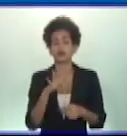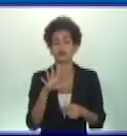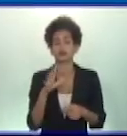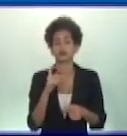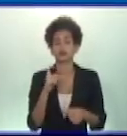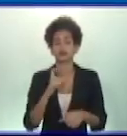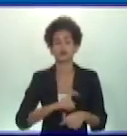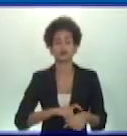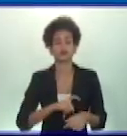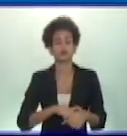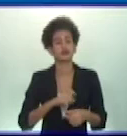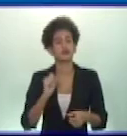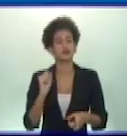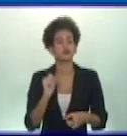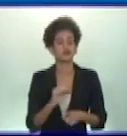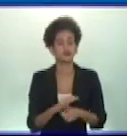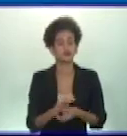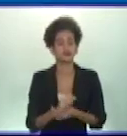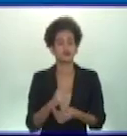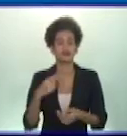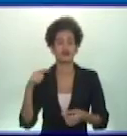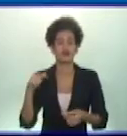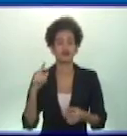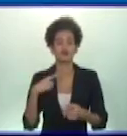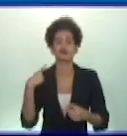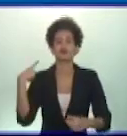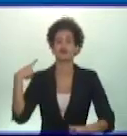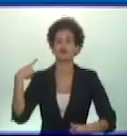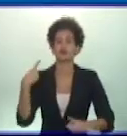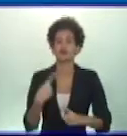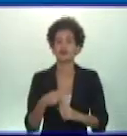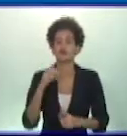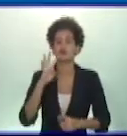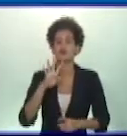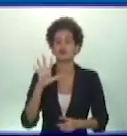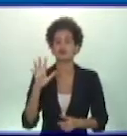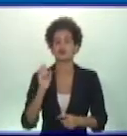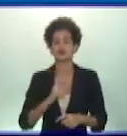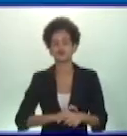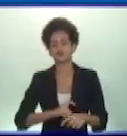Por lo tanto, adicionamos acá los 45 minutos y tenemos que